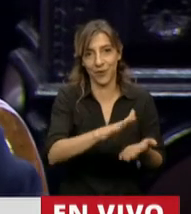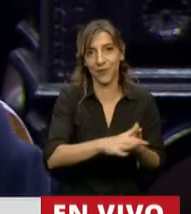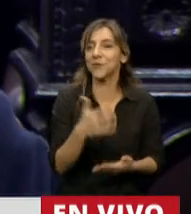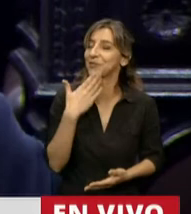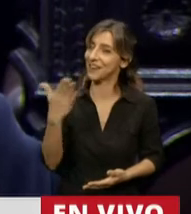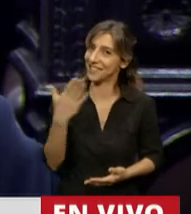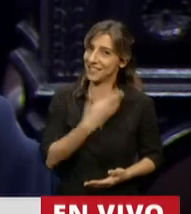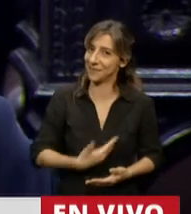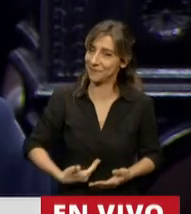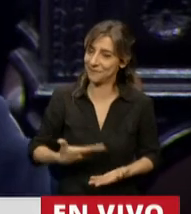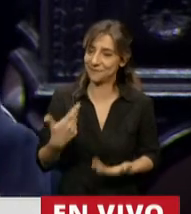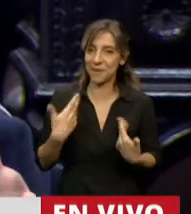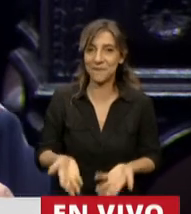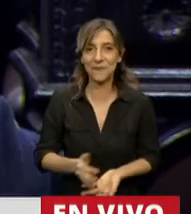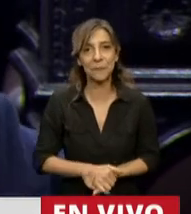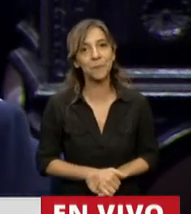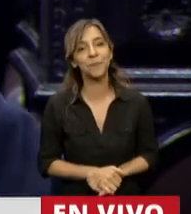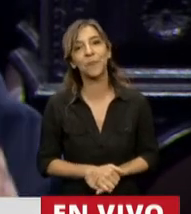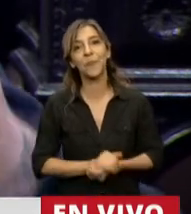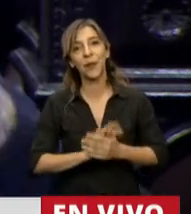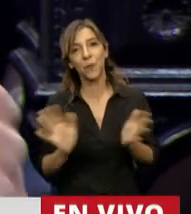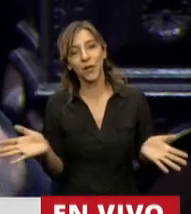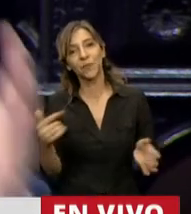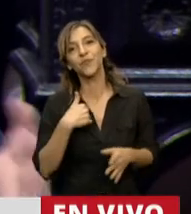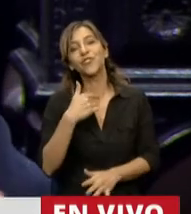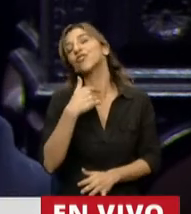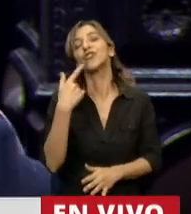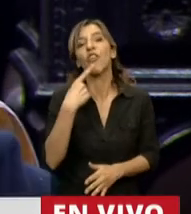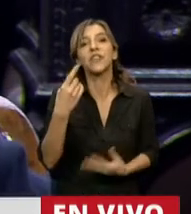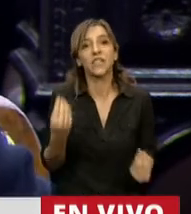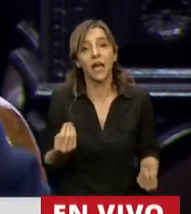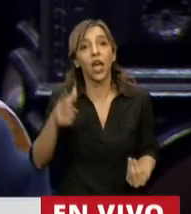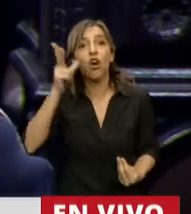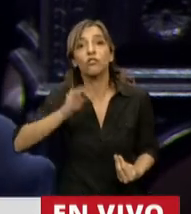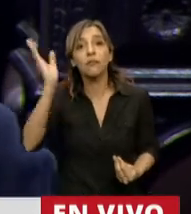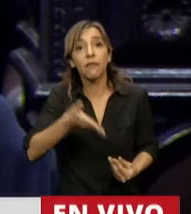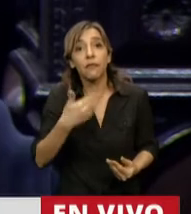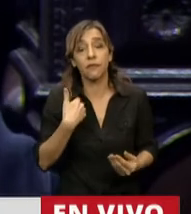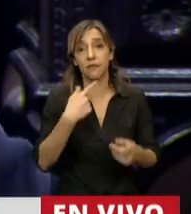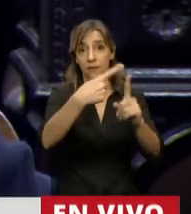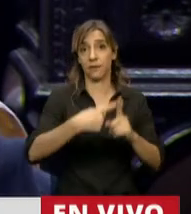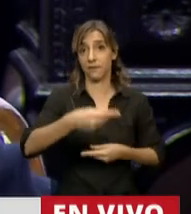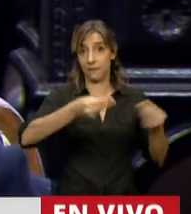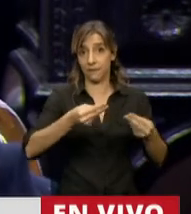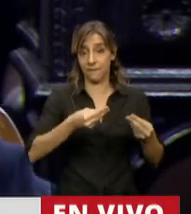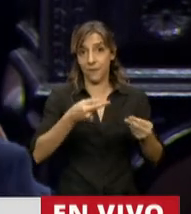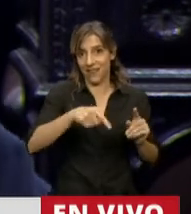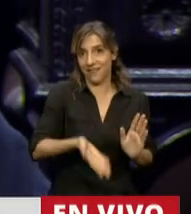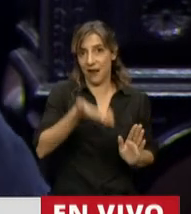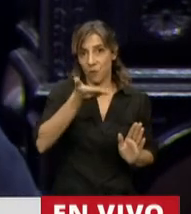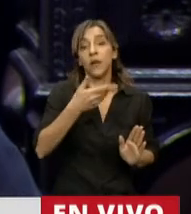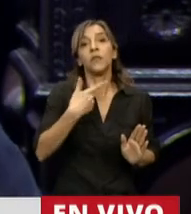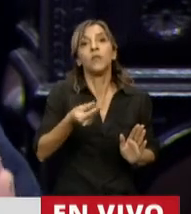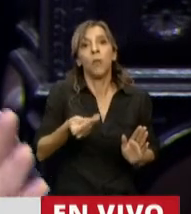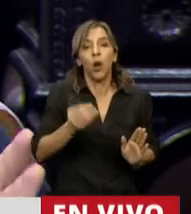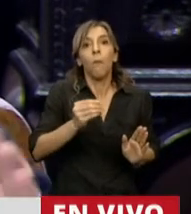amable. No, estaba en esto, el 80% de esta ampliación de presupuesto va a los sectores más desprotegidos de la